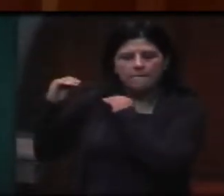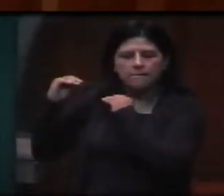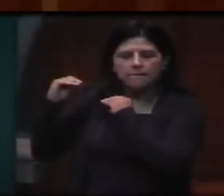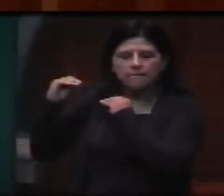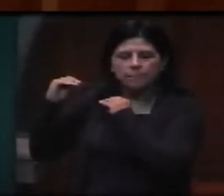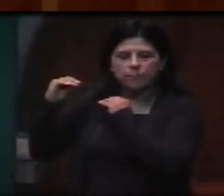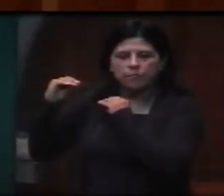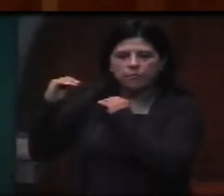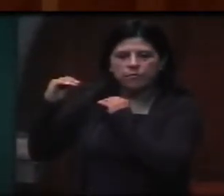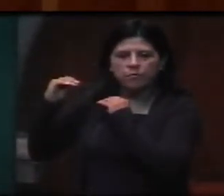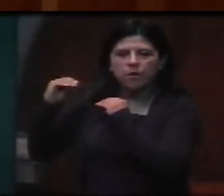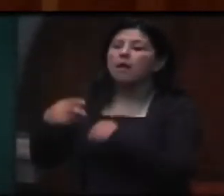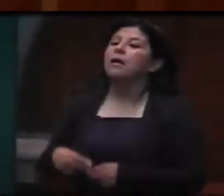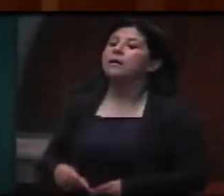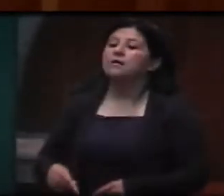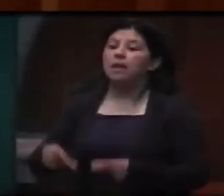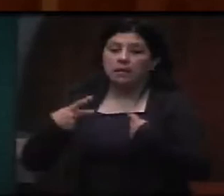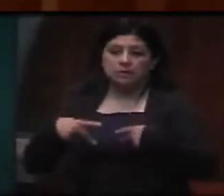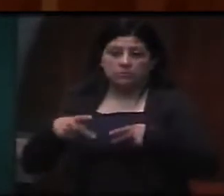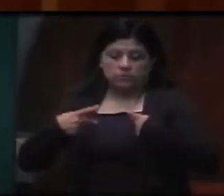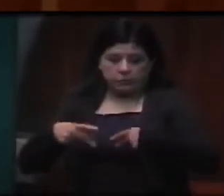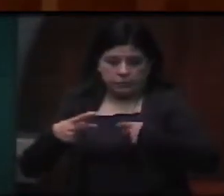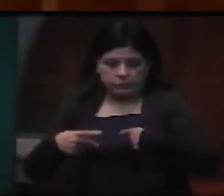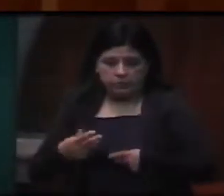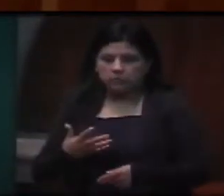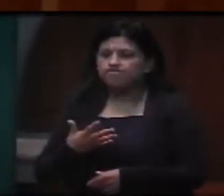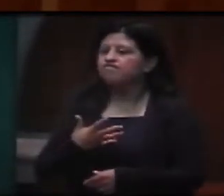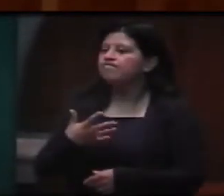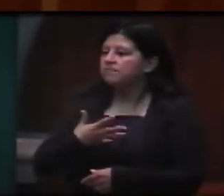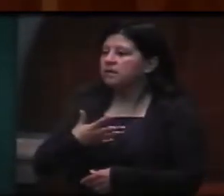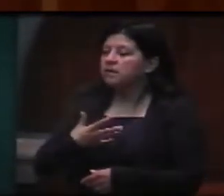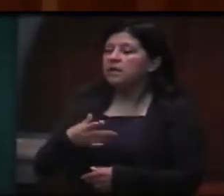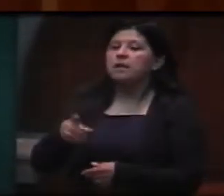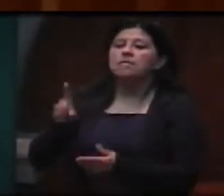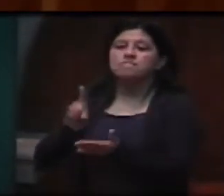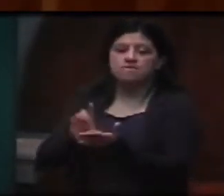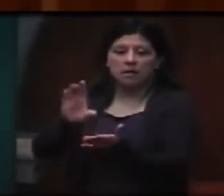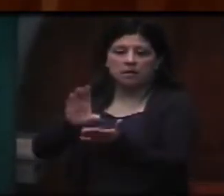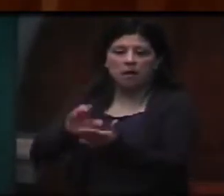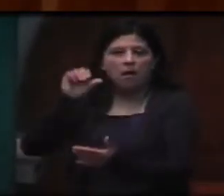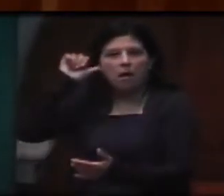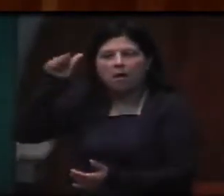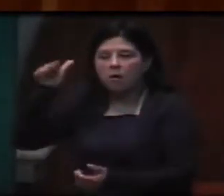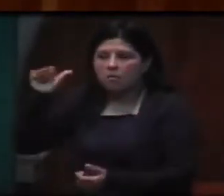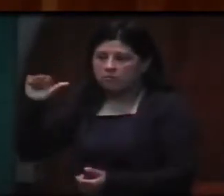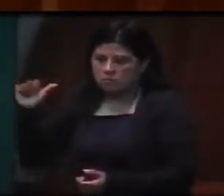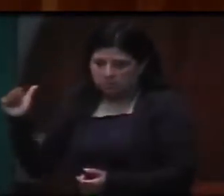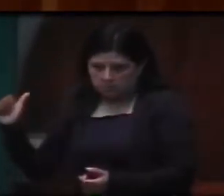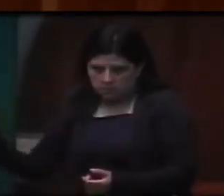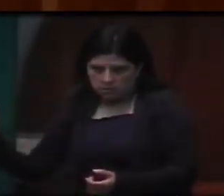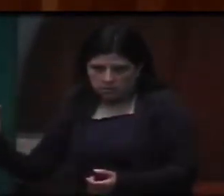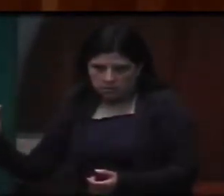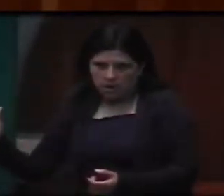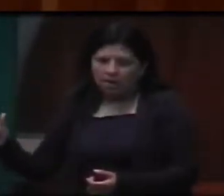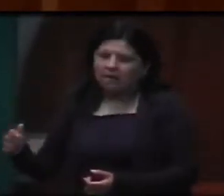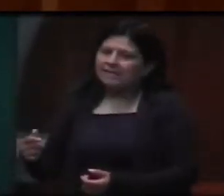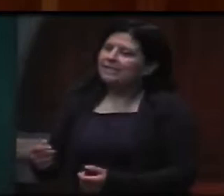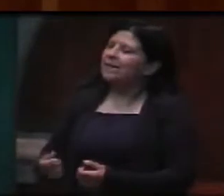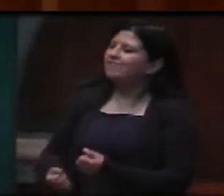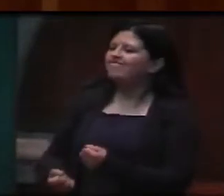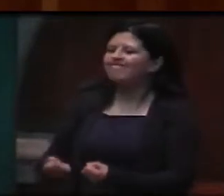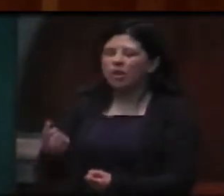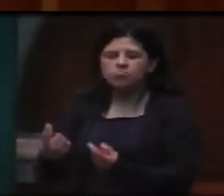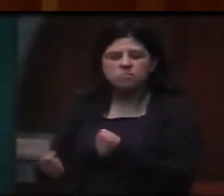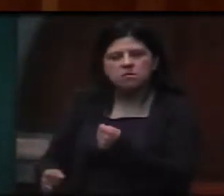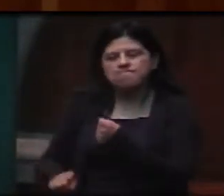Quienes viven con esta condición enfrentan graves problemas para desenvolverse en la sociedad, porque